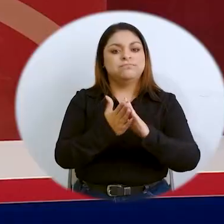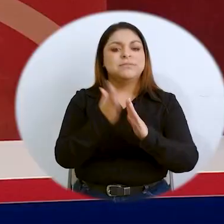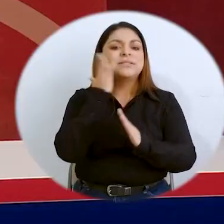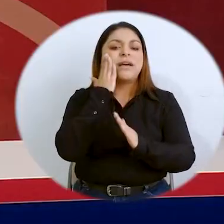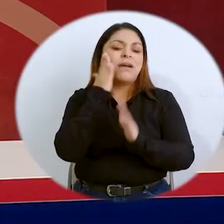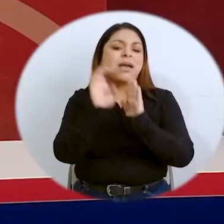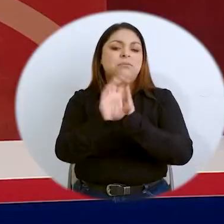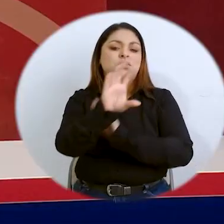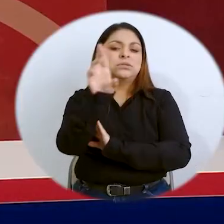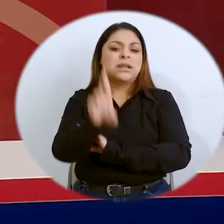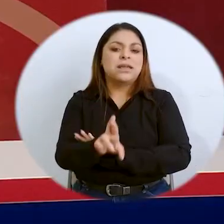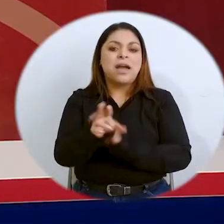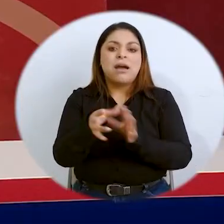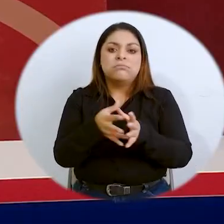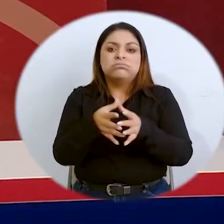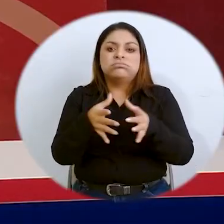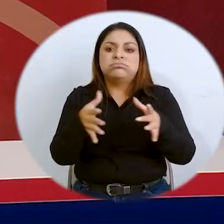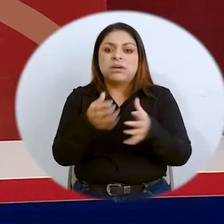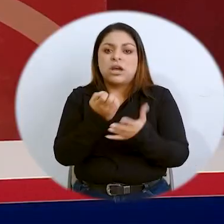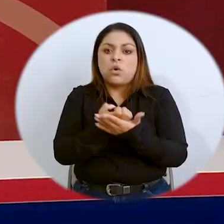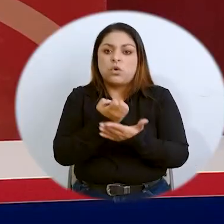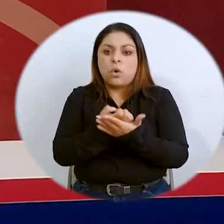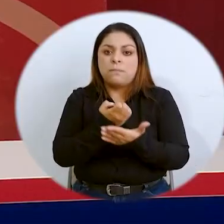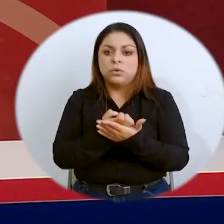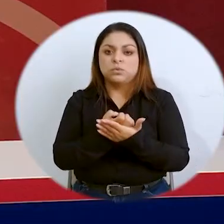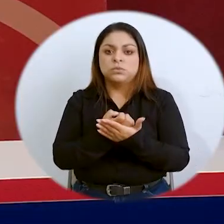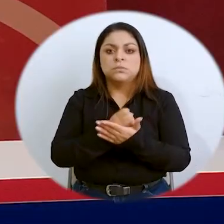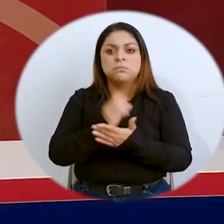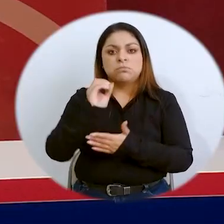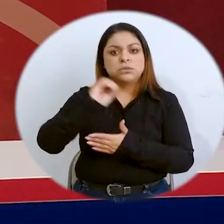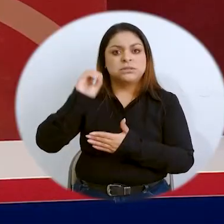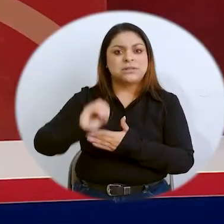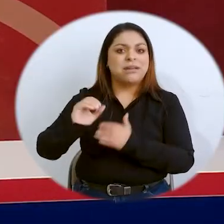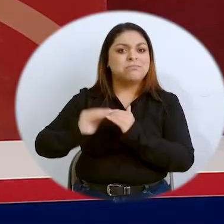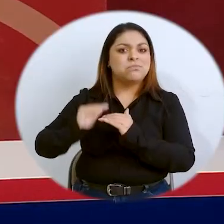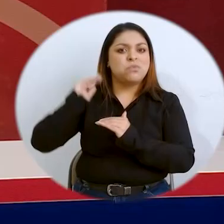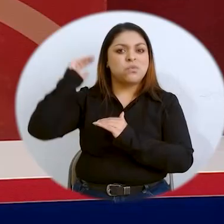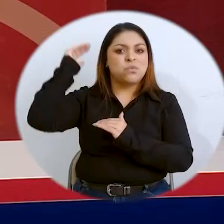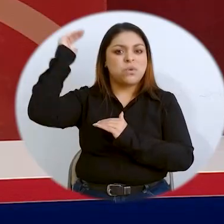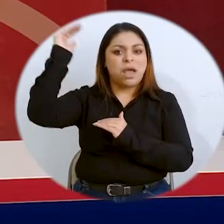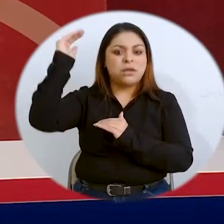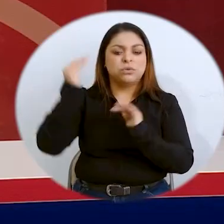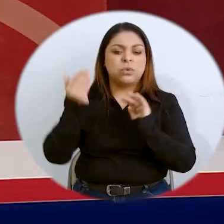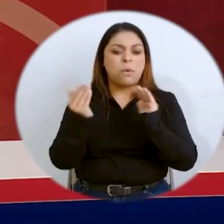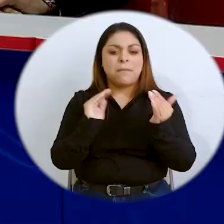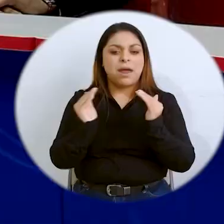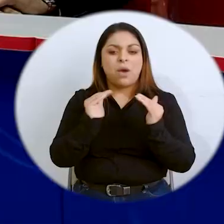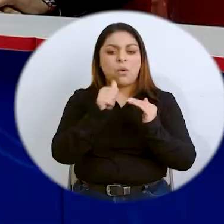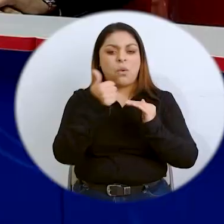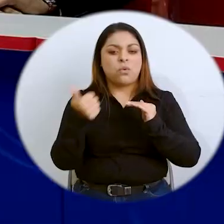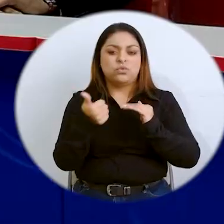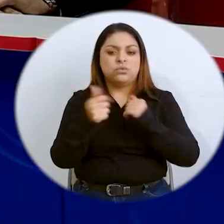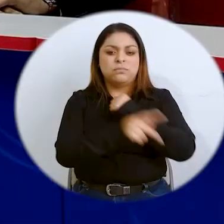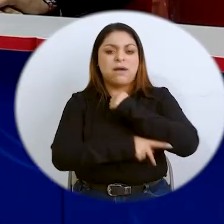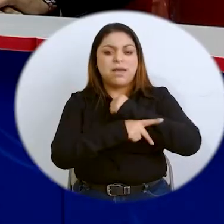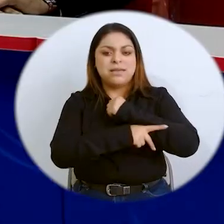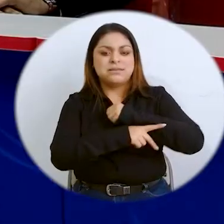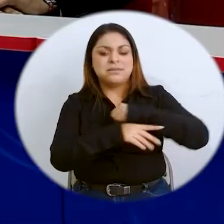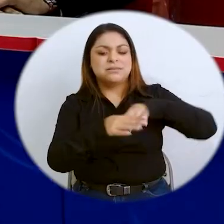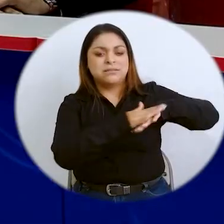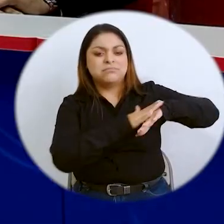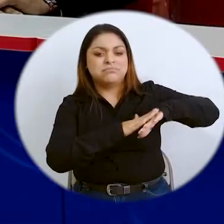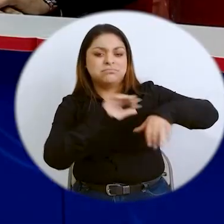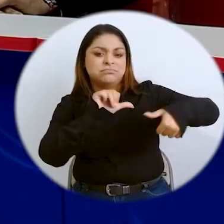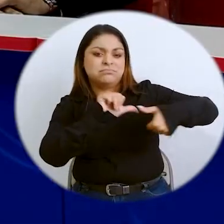que Costa Rica ha venido creciendo, por ejemplo, en términos económicos a una tasa relativamente alta, ¿verdad?, en comparación con otros países